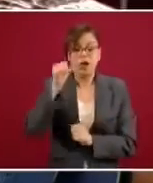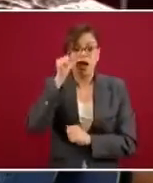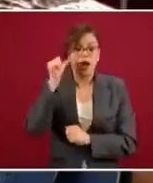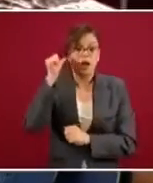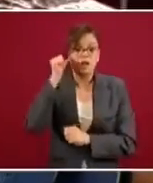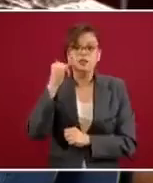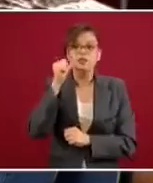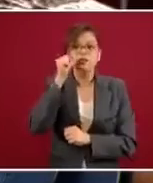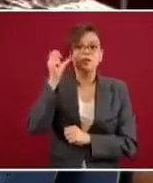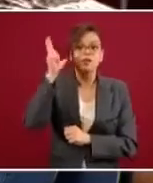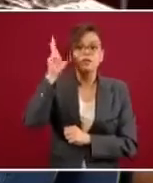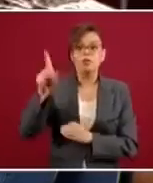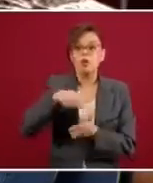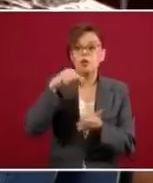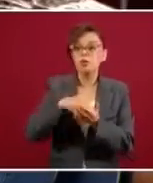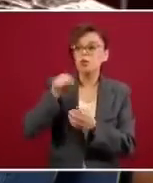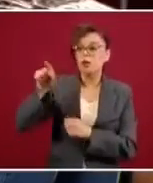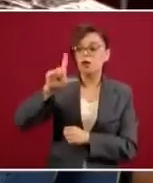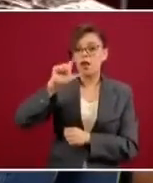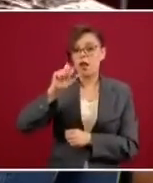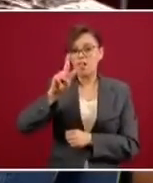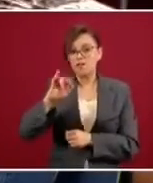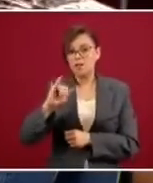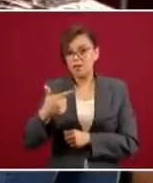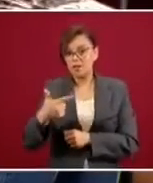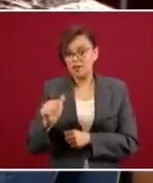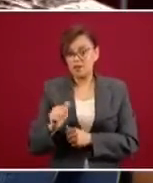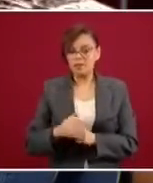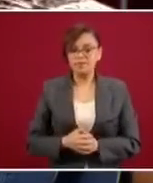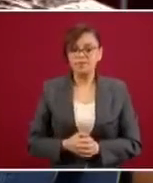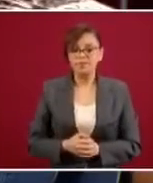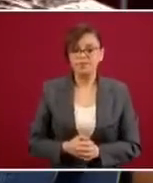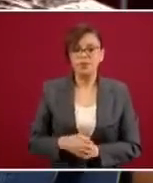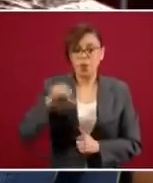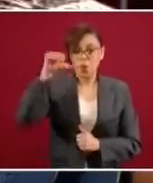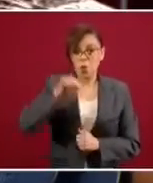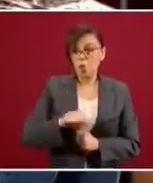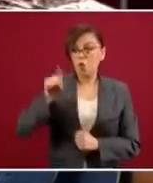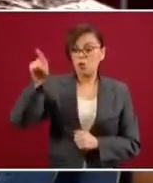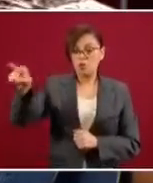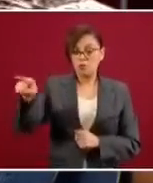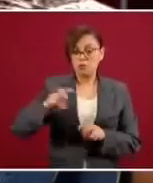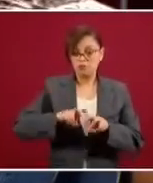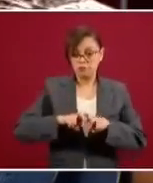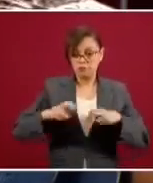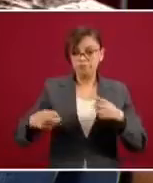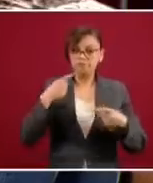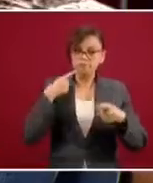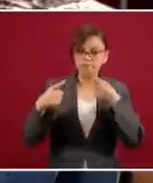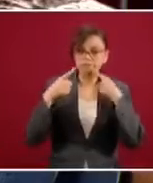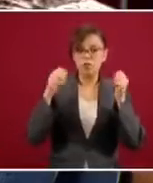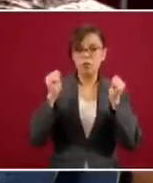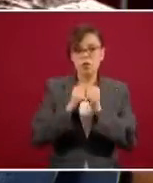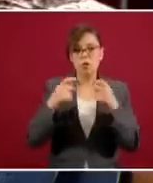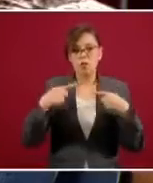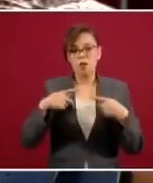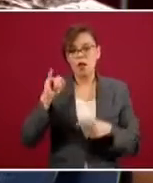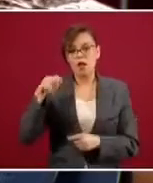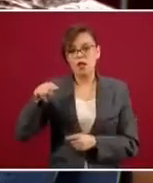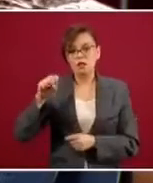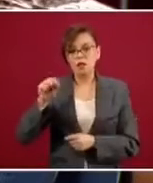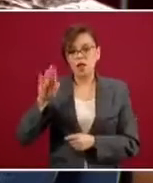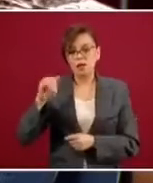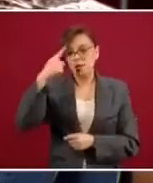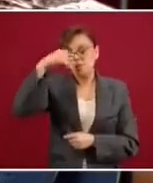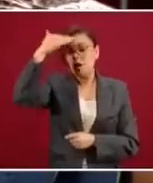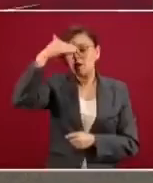la segunda, hoy se reunió usted con pues personal del INSABI para checar la capacidad hospitalaria en los estados, pues si nos